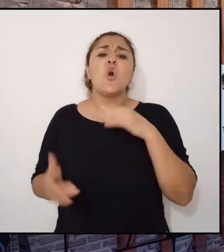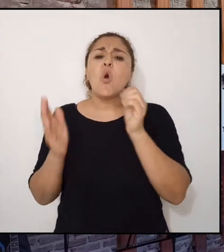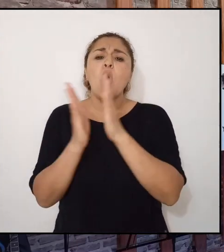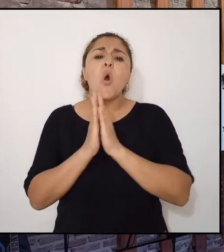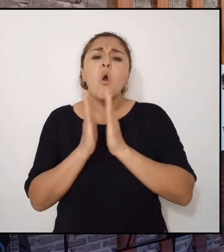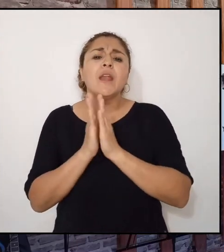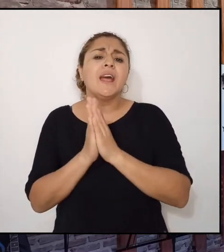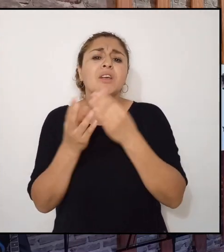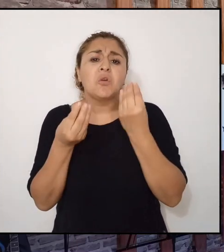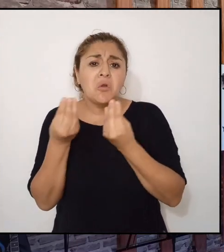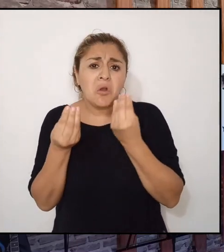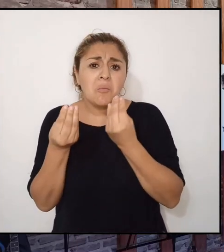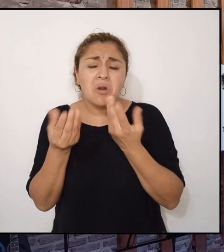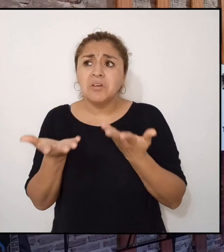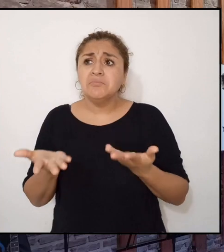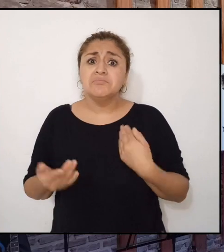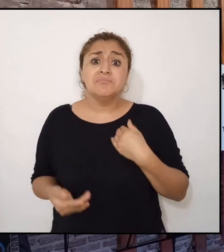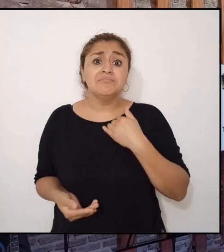¿cómo puedas?